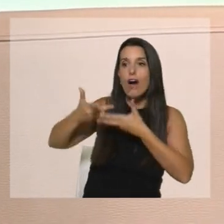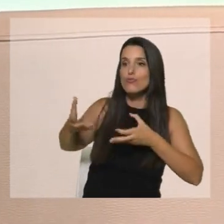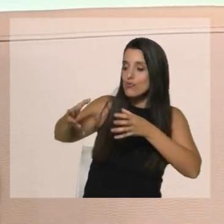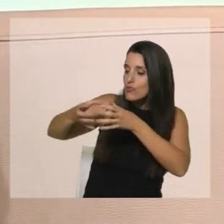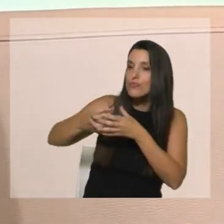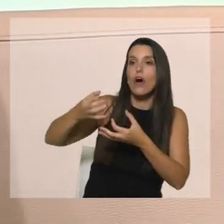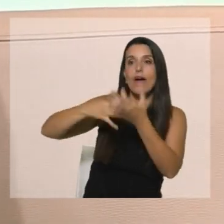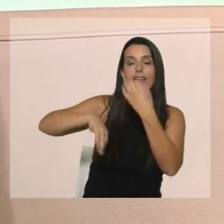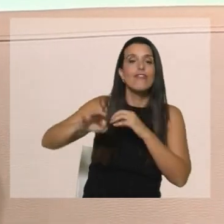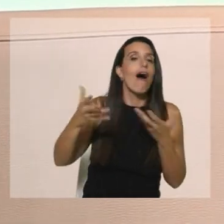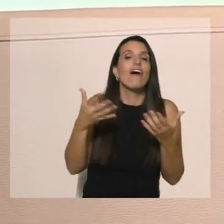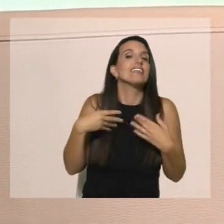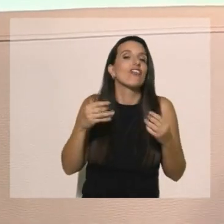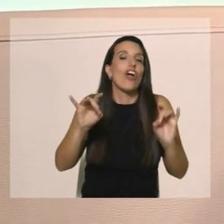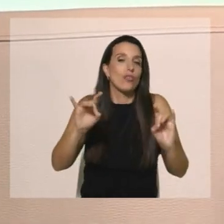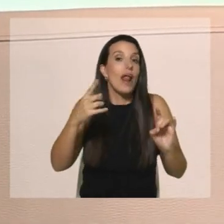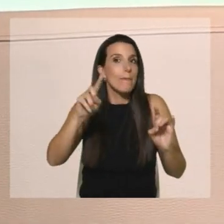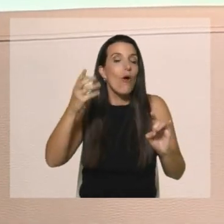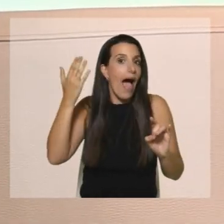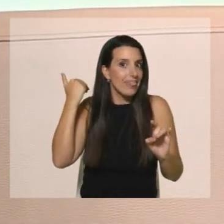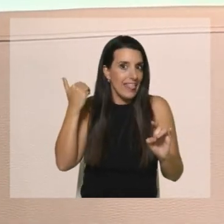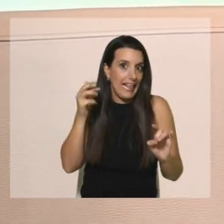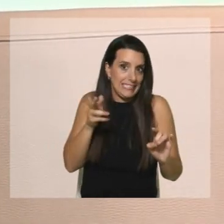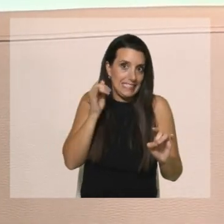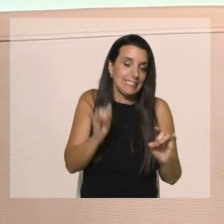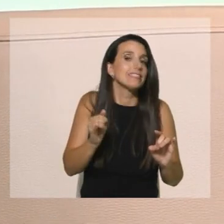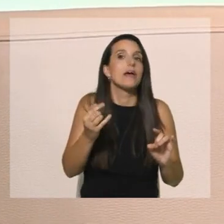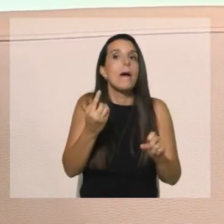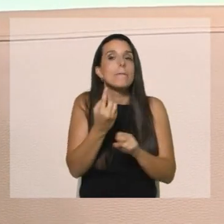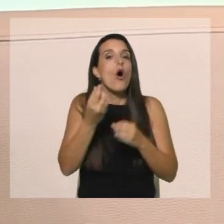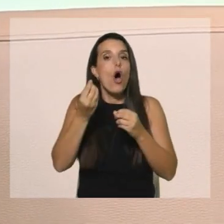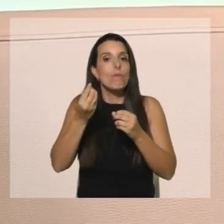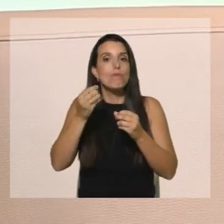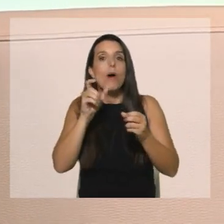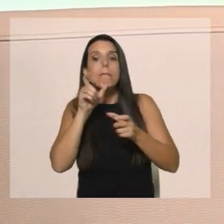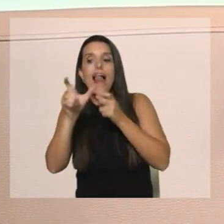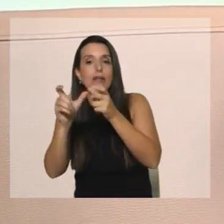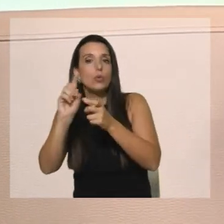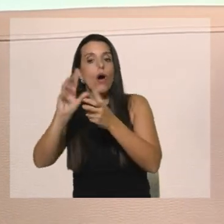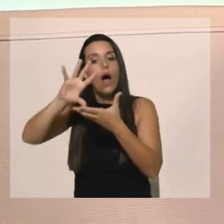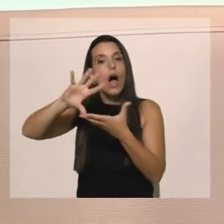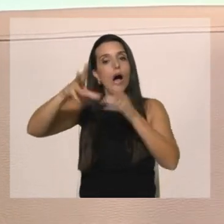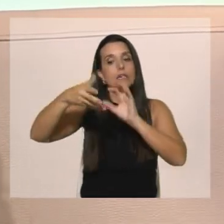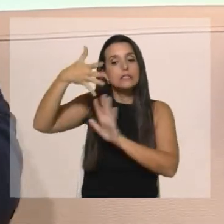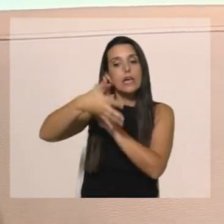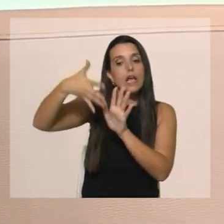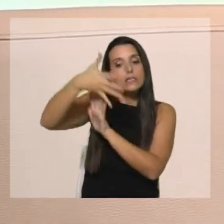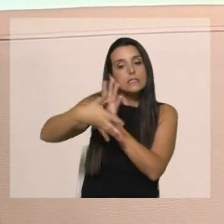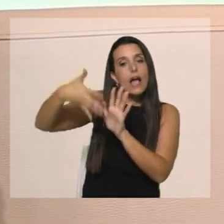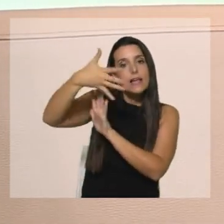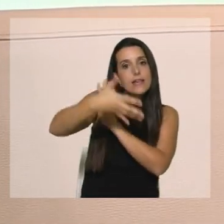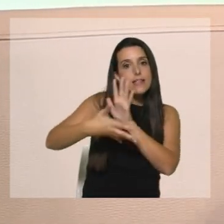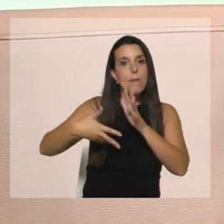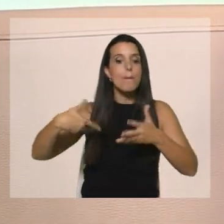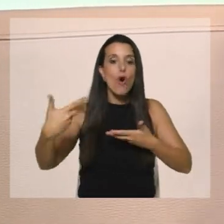uno naturaliza las Claro, cosas. claro. Entonces, sí, en realidad es la palabra a través de las señas. Exacto. Y bueno, el énfasis en los movimientos y en